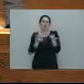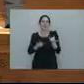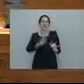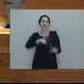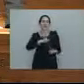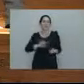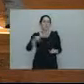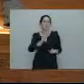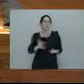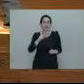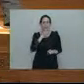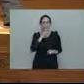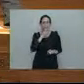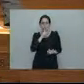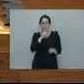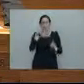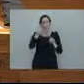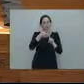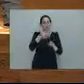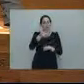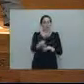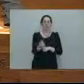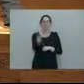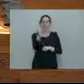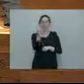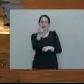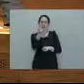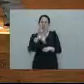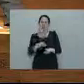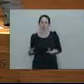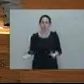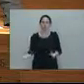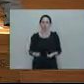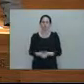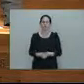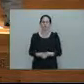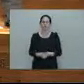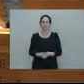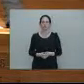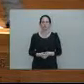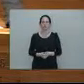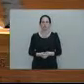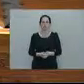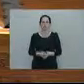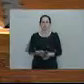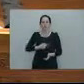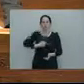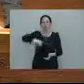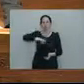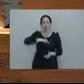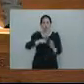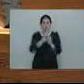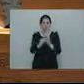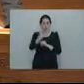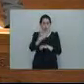al margen ese objetivo como un objetivo de la política energética. Y planteamos, por lo tanto, en el punto tercero